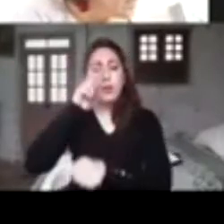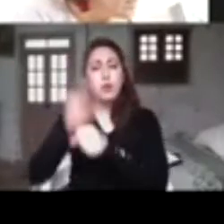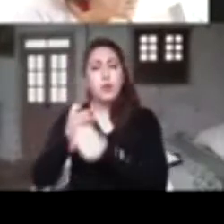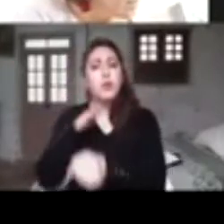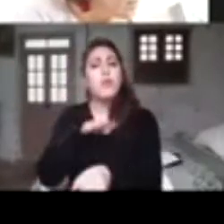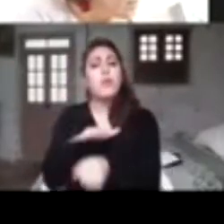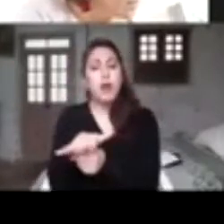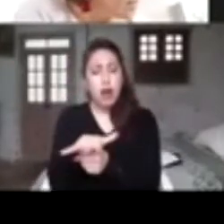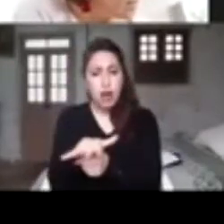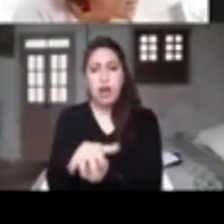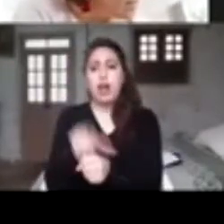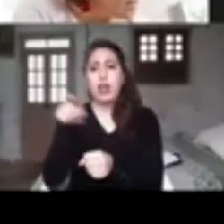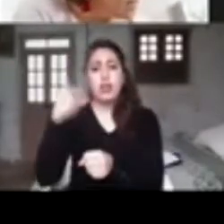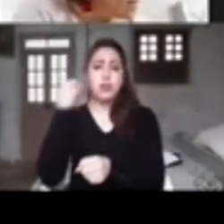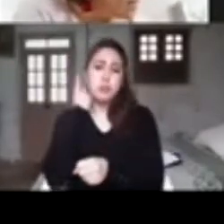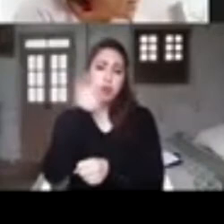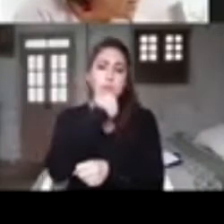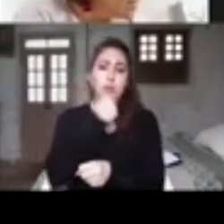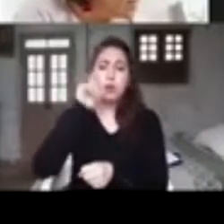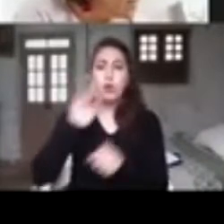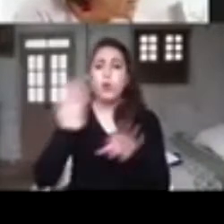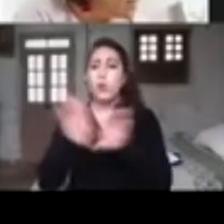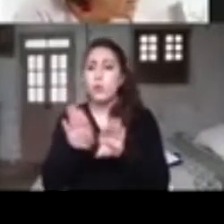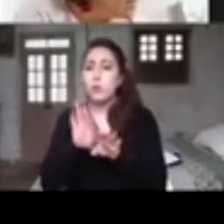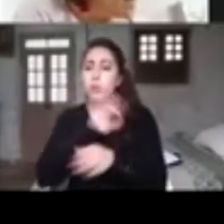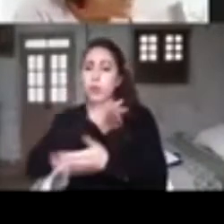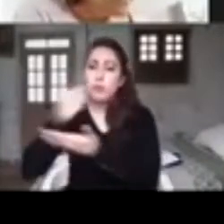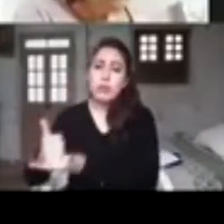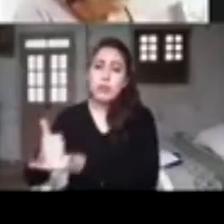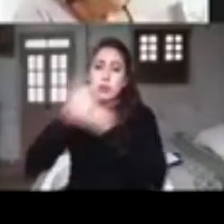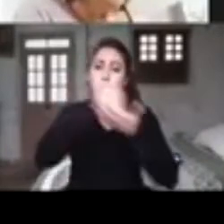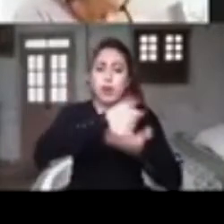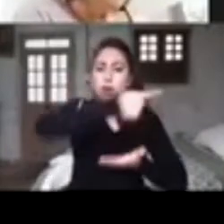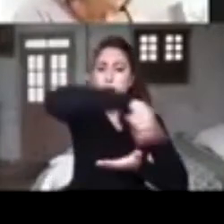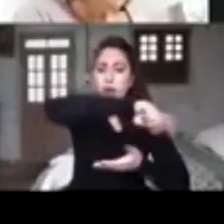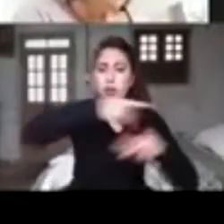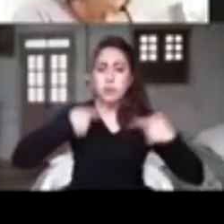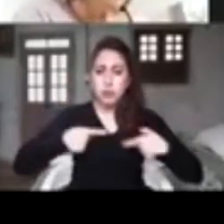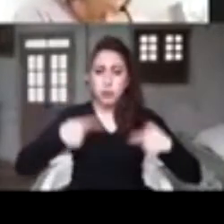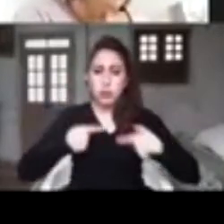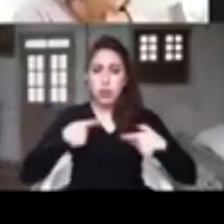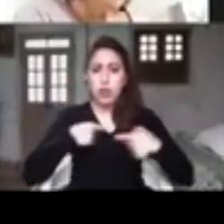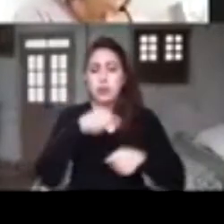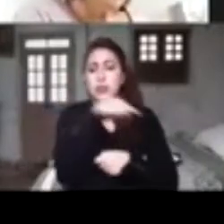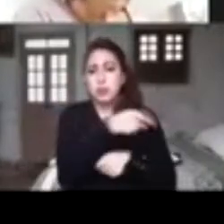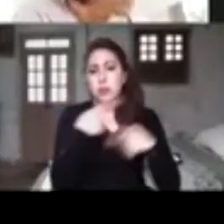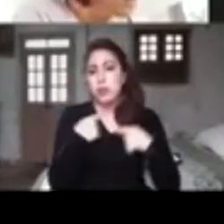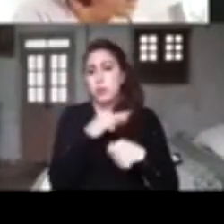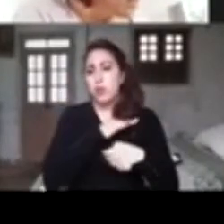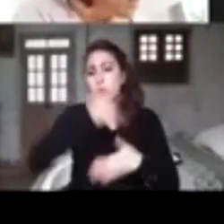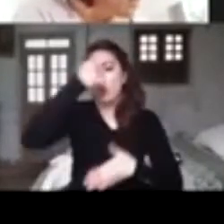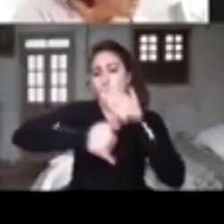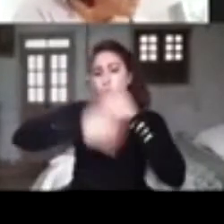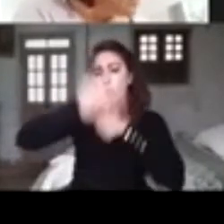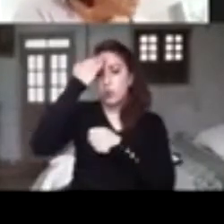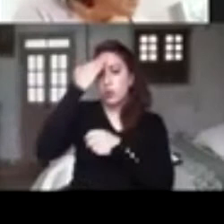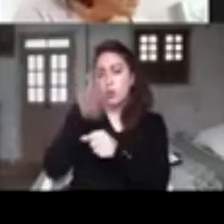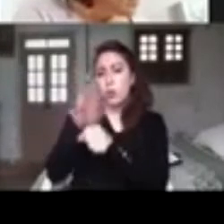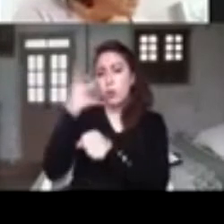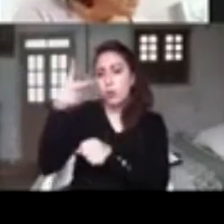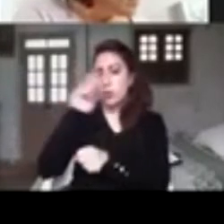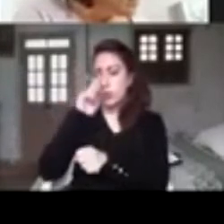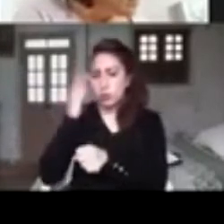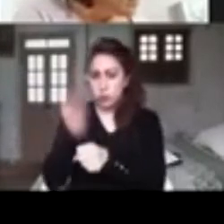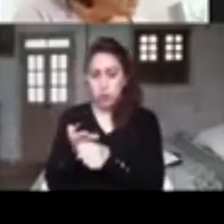podemos trabajar por las necesidades que presentan sus comunidades. Los módulos de